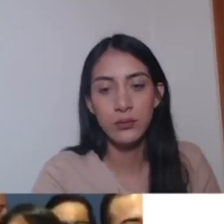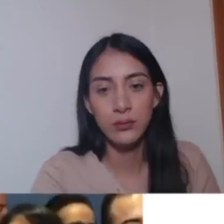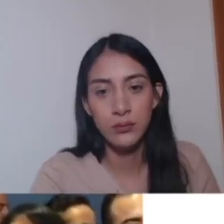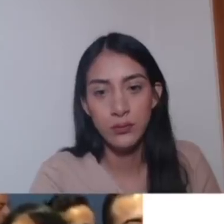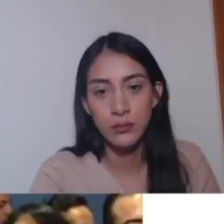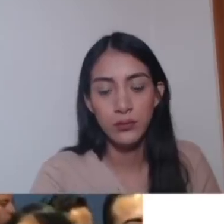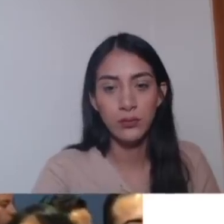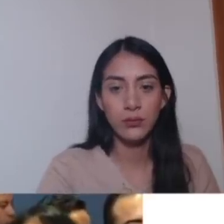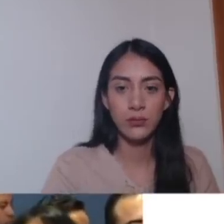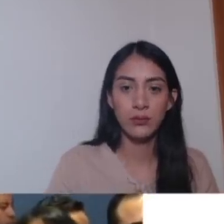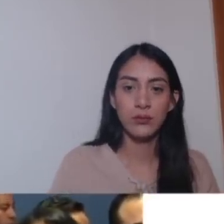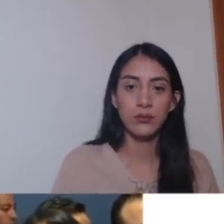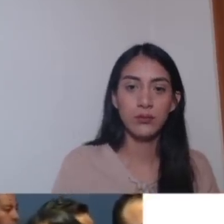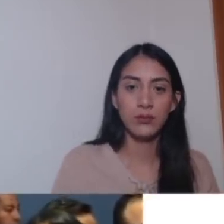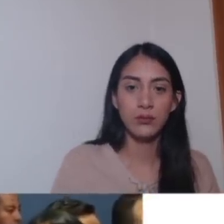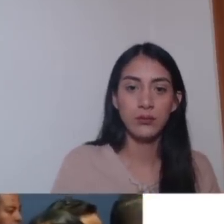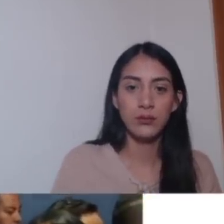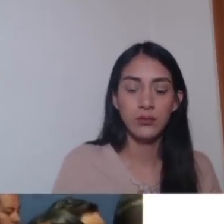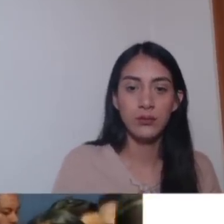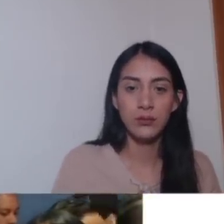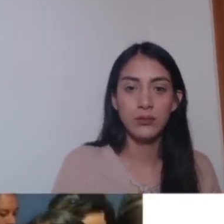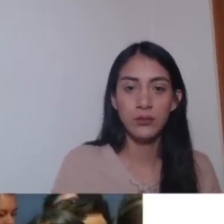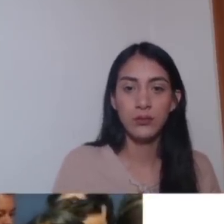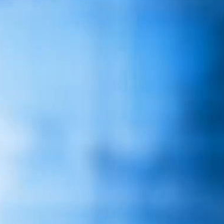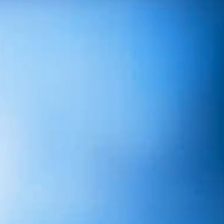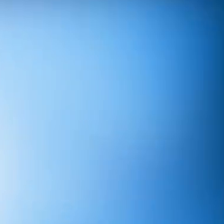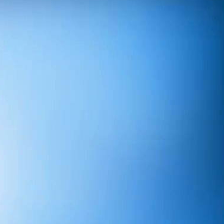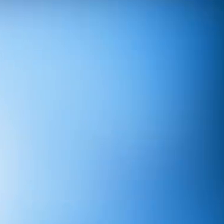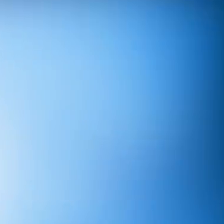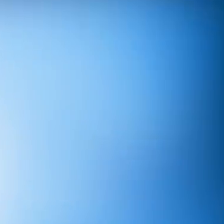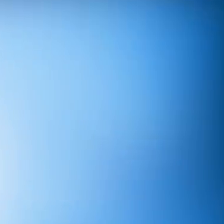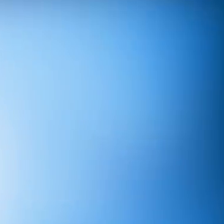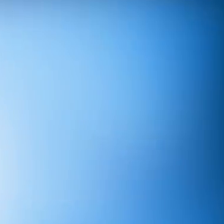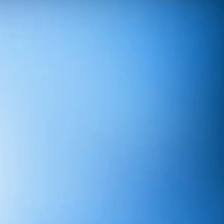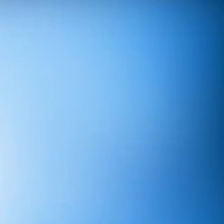del presidente, del canciller, yo creo que sí es adecuado.